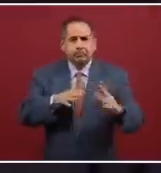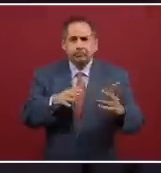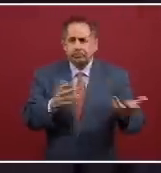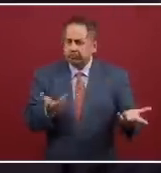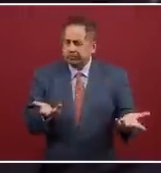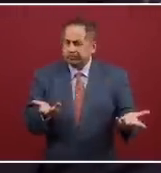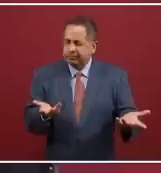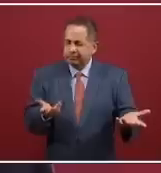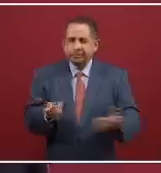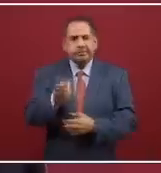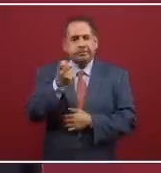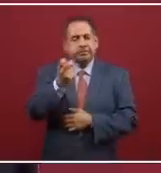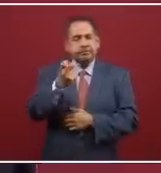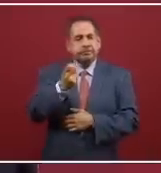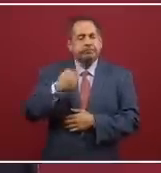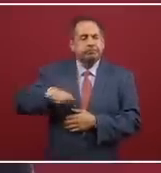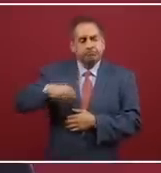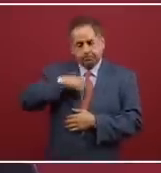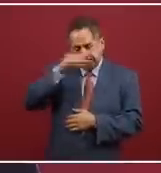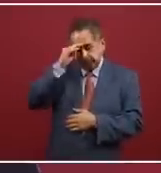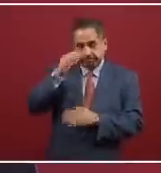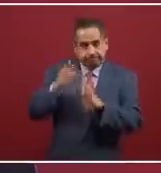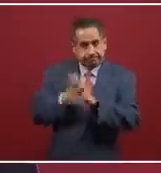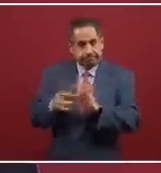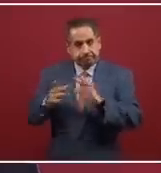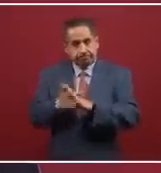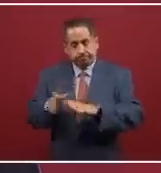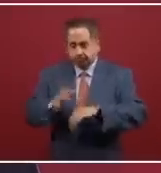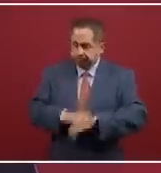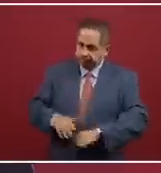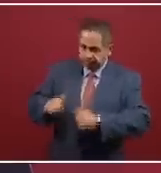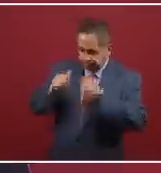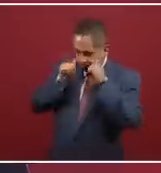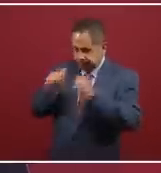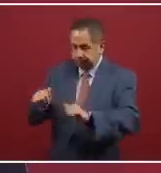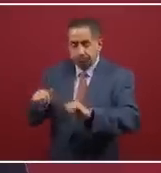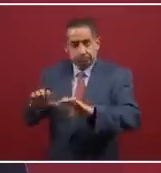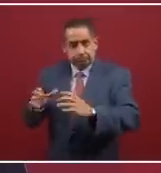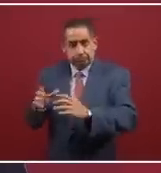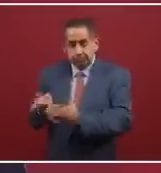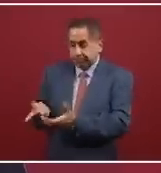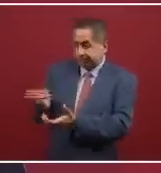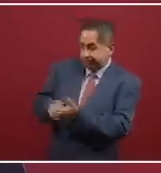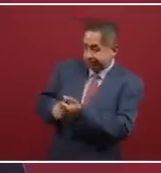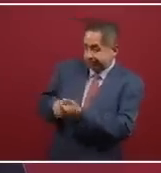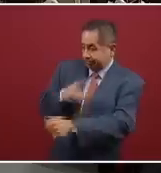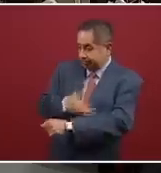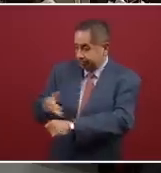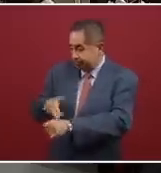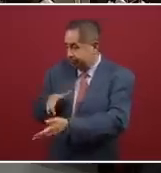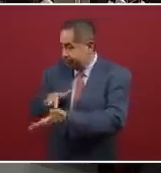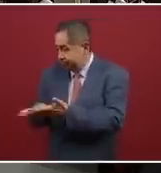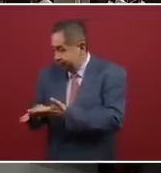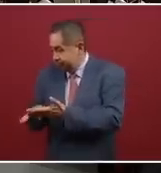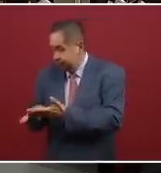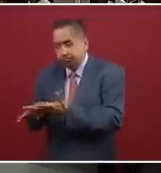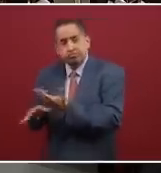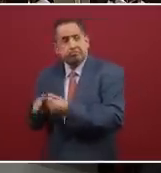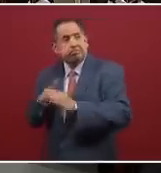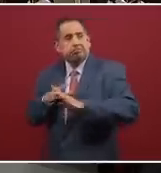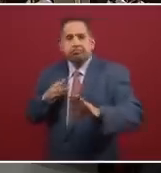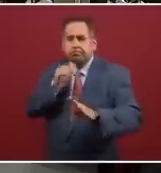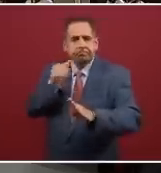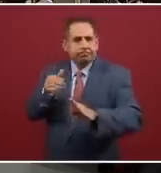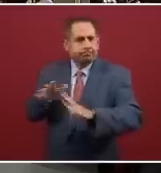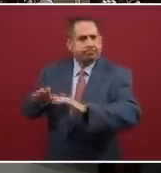como vía de atención al fenómeno migratorio si